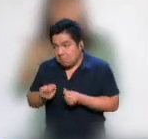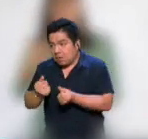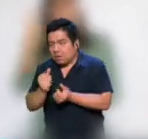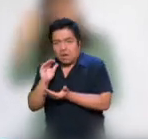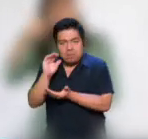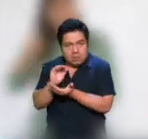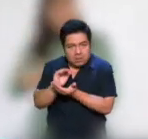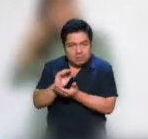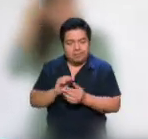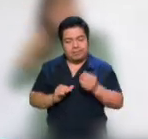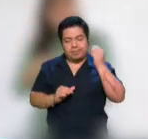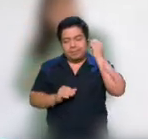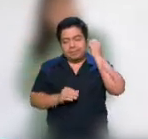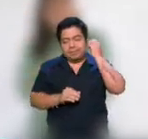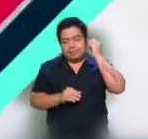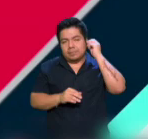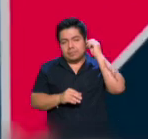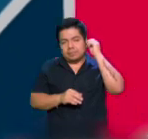México.